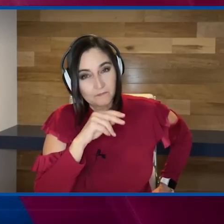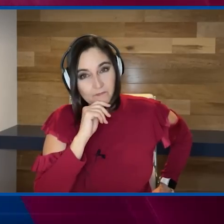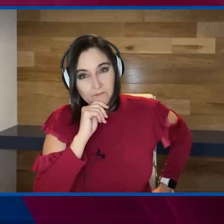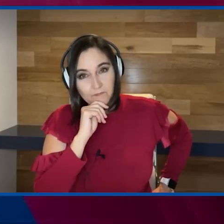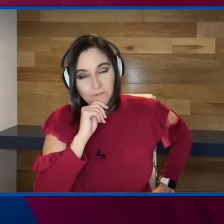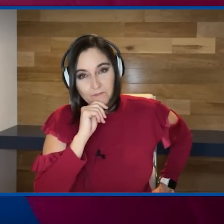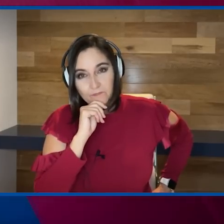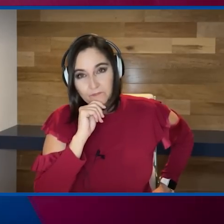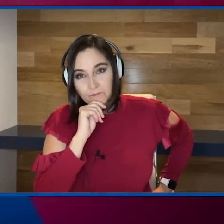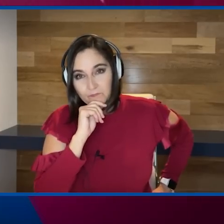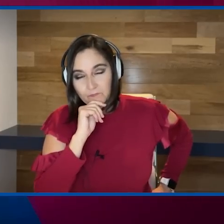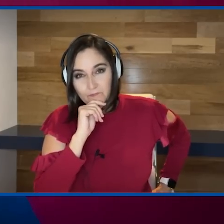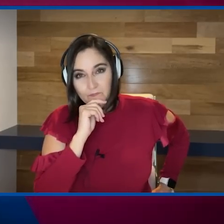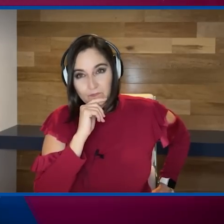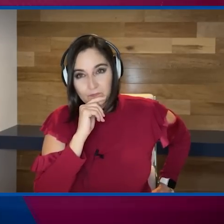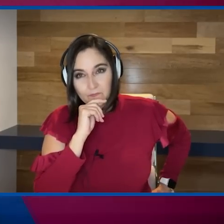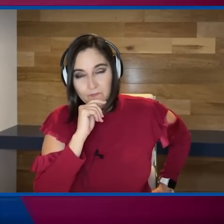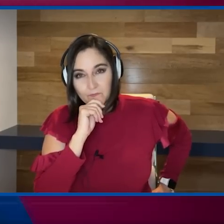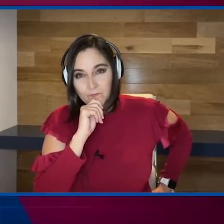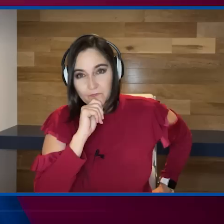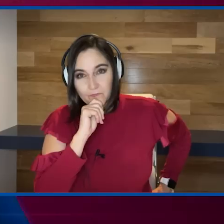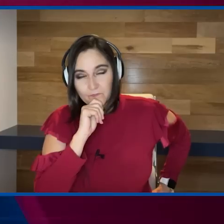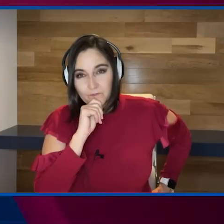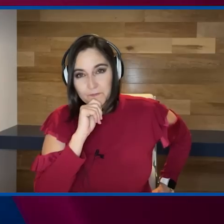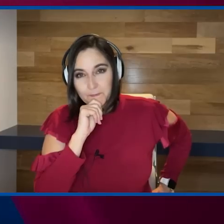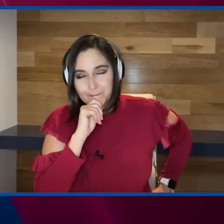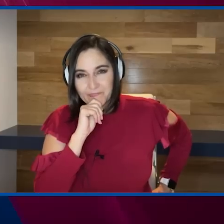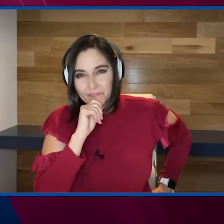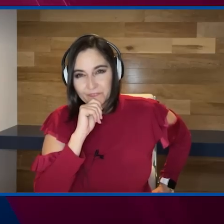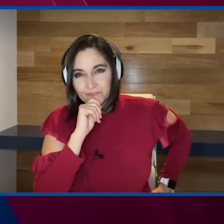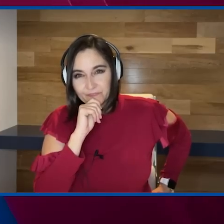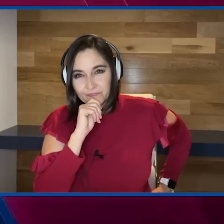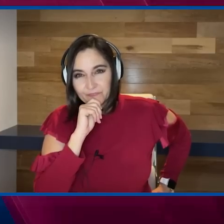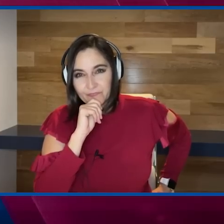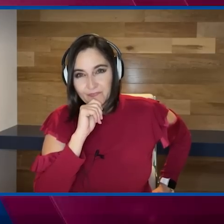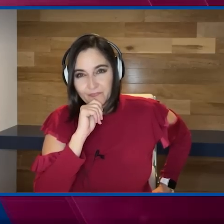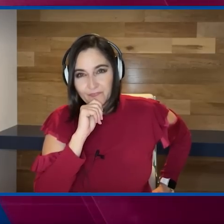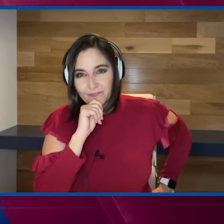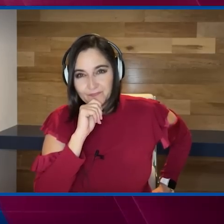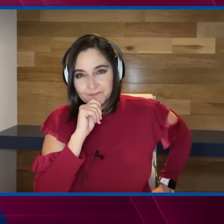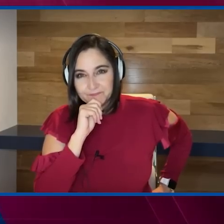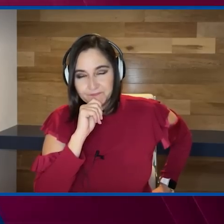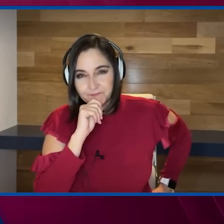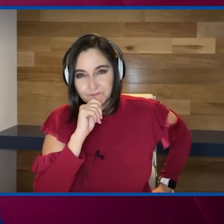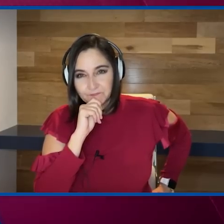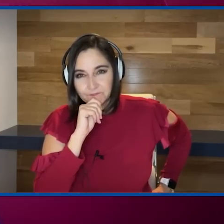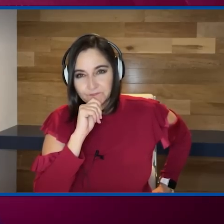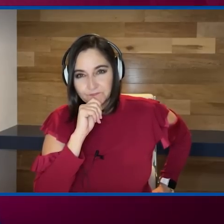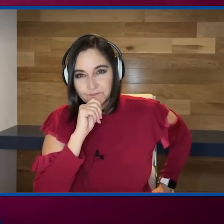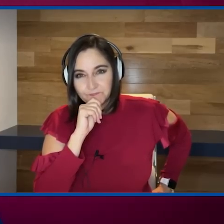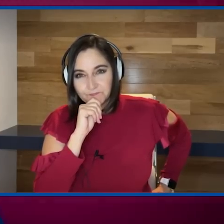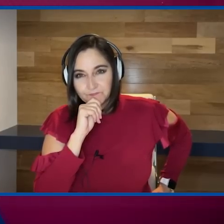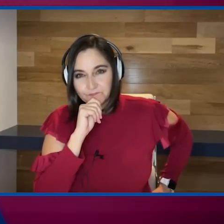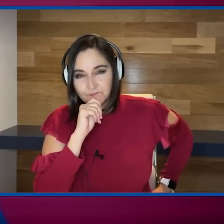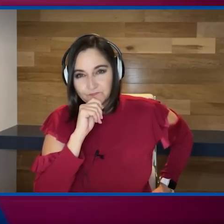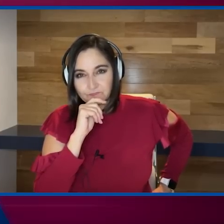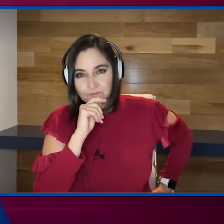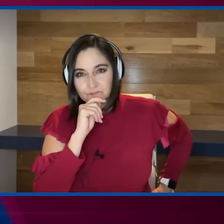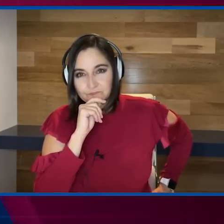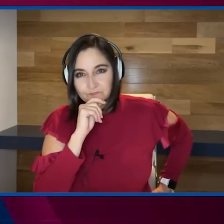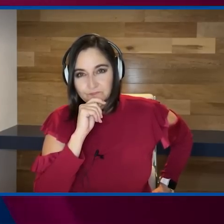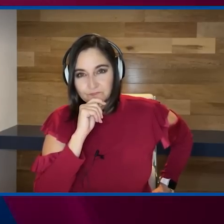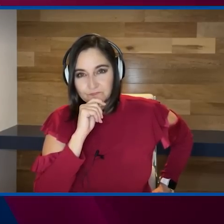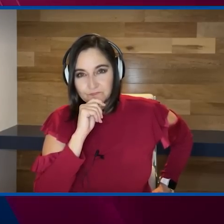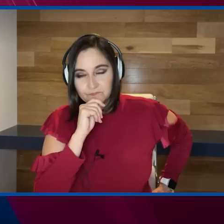una buena cantidad de dinero y en el orden de, pues qué será, un millón de vacunas, no más,